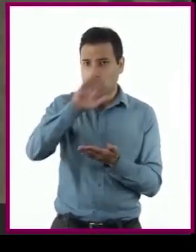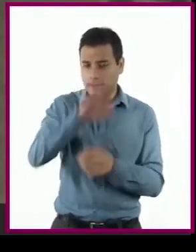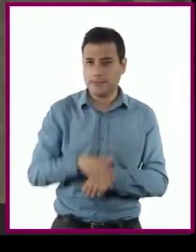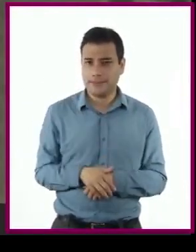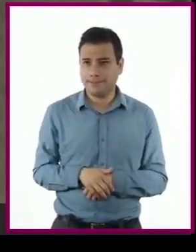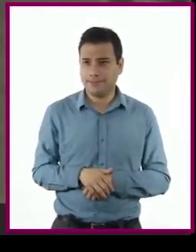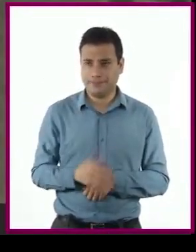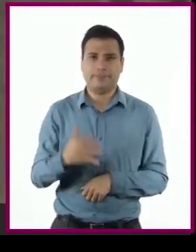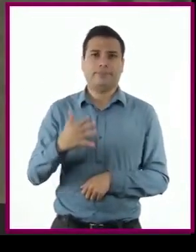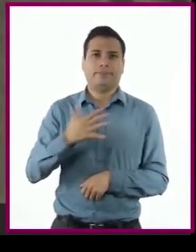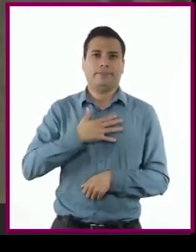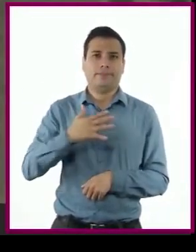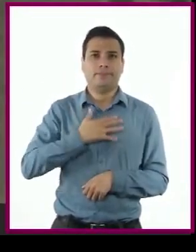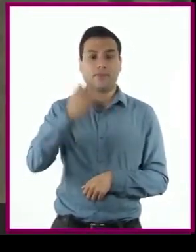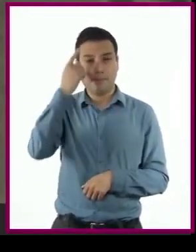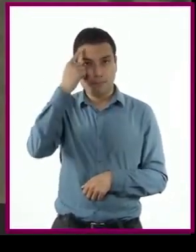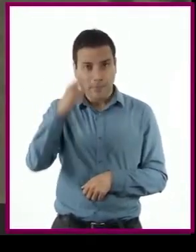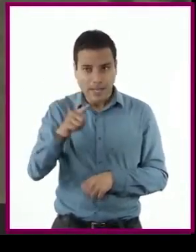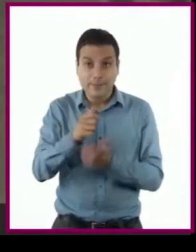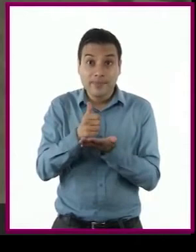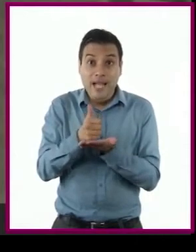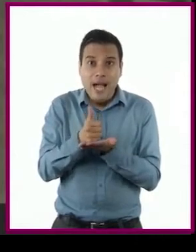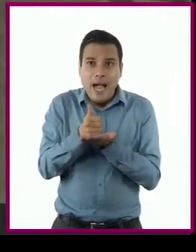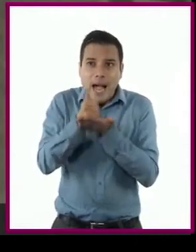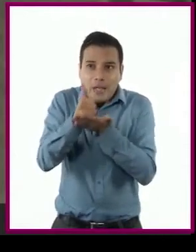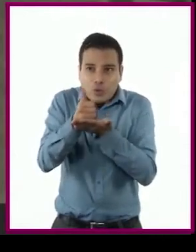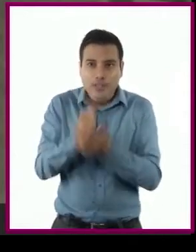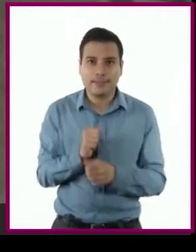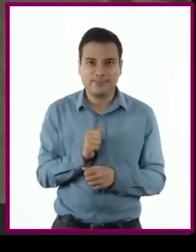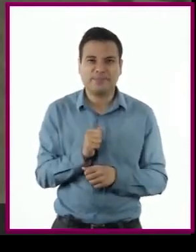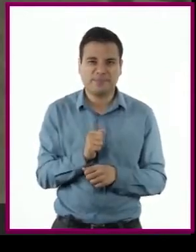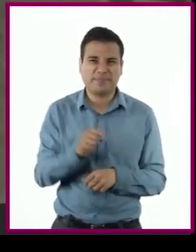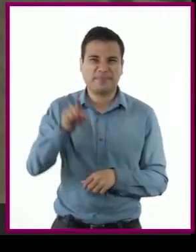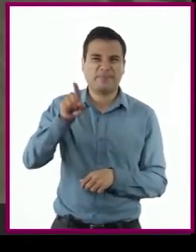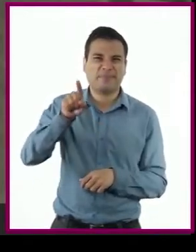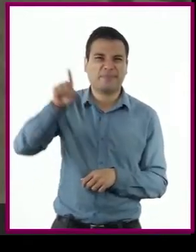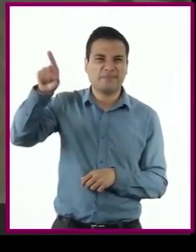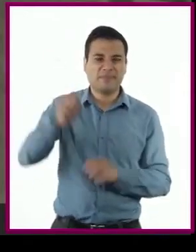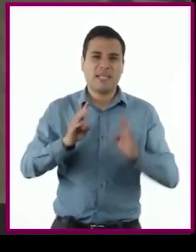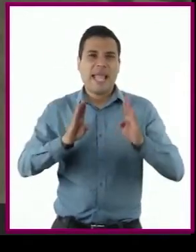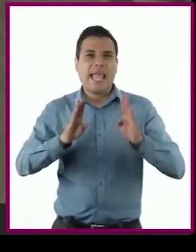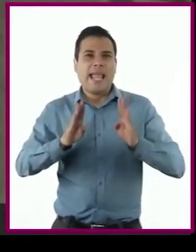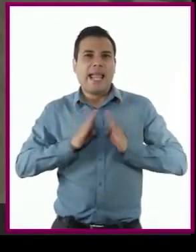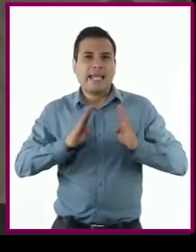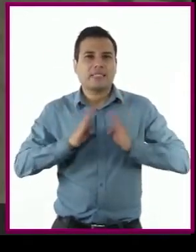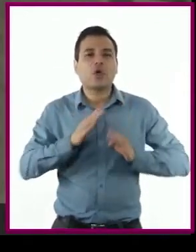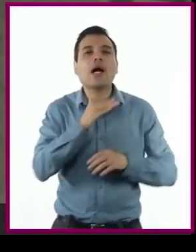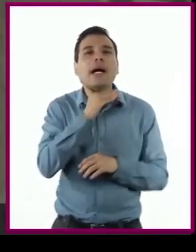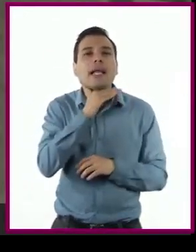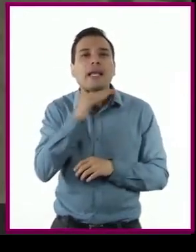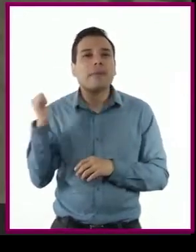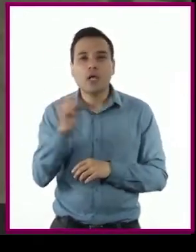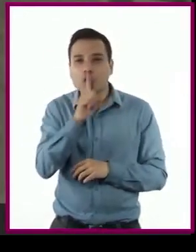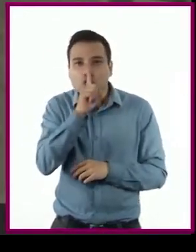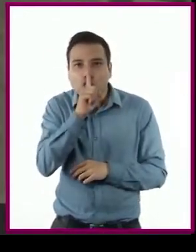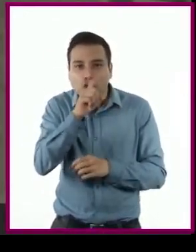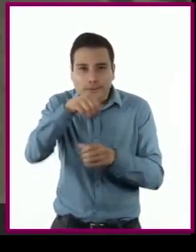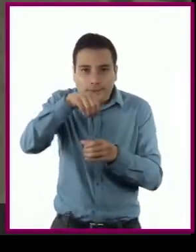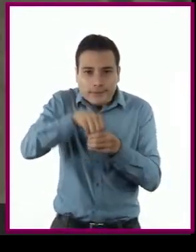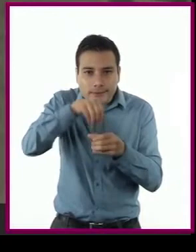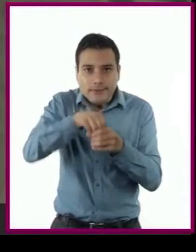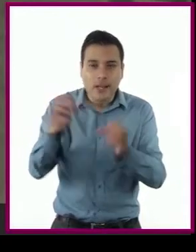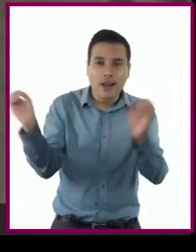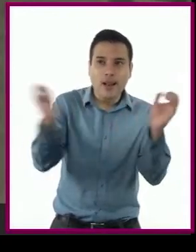como criptógrafo para descifrar los mensajes interceptados al ejército alemán en la instalación militar de Bletchley